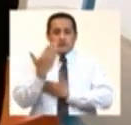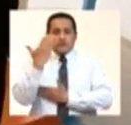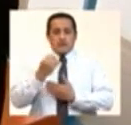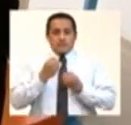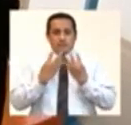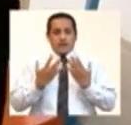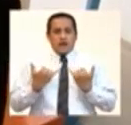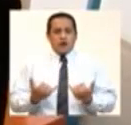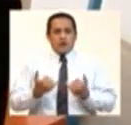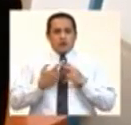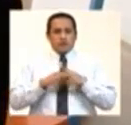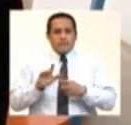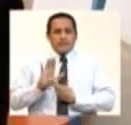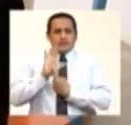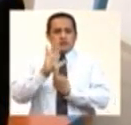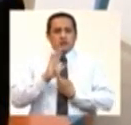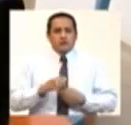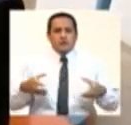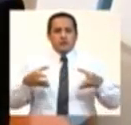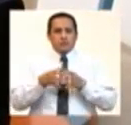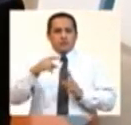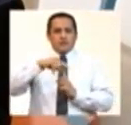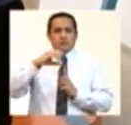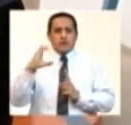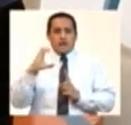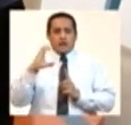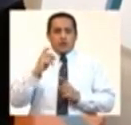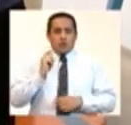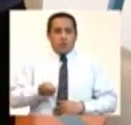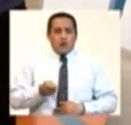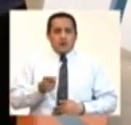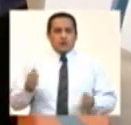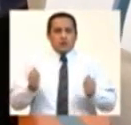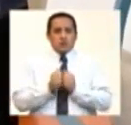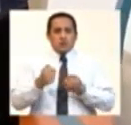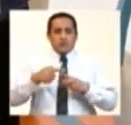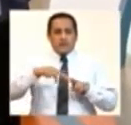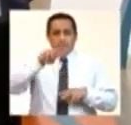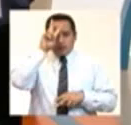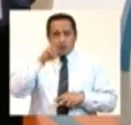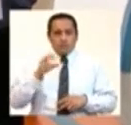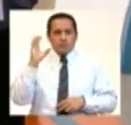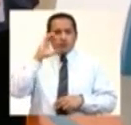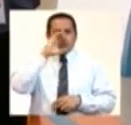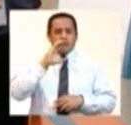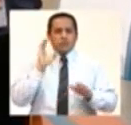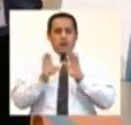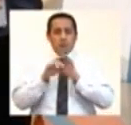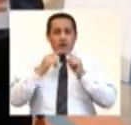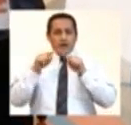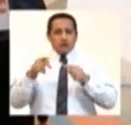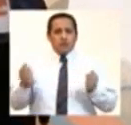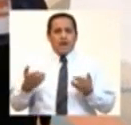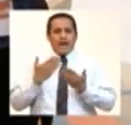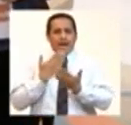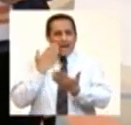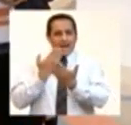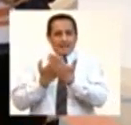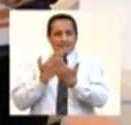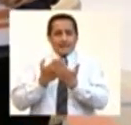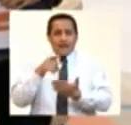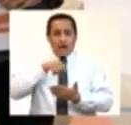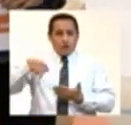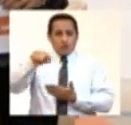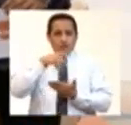Hola, ¿qué tal? Esto es Tus Derechos, una iniciativa del Tribunal Constitucional que junto con TV Perú buscan precisamente eso, acercarle